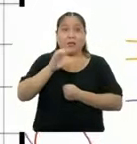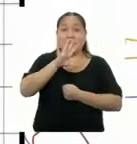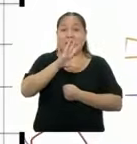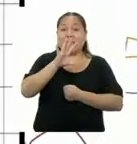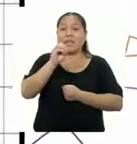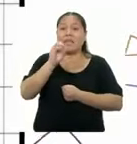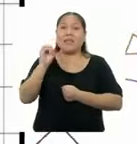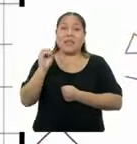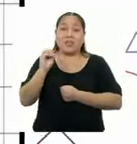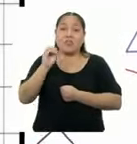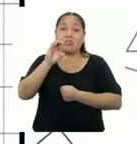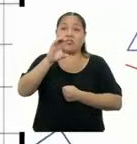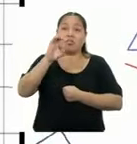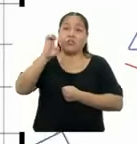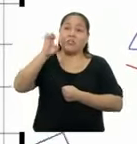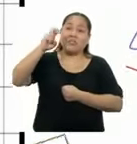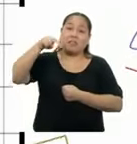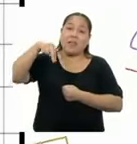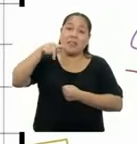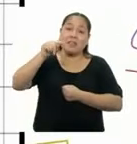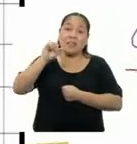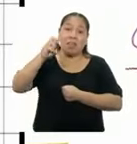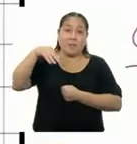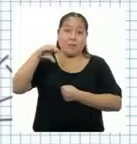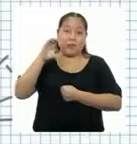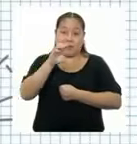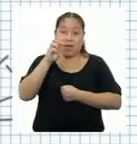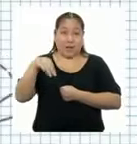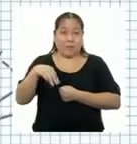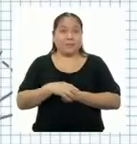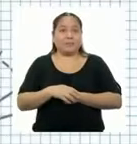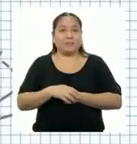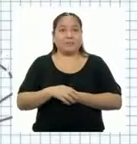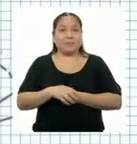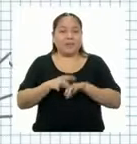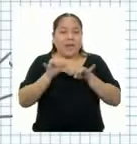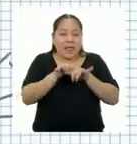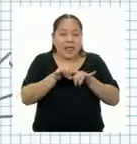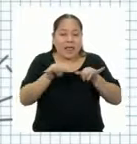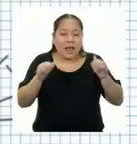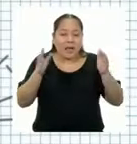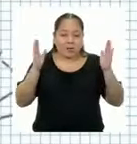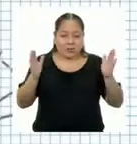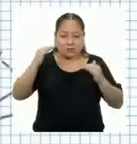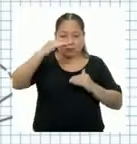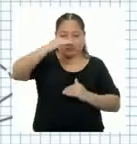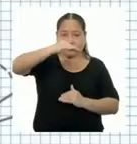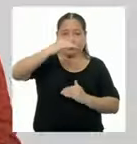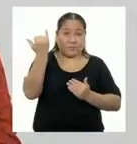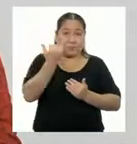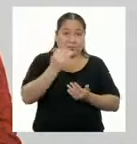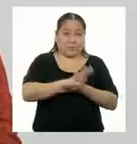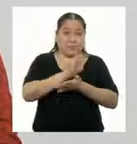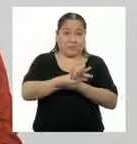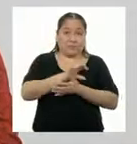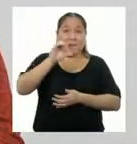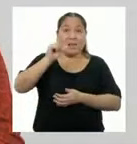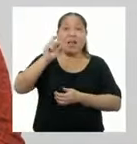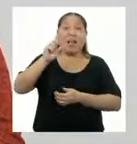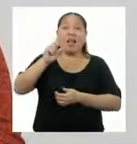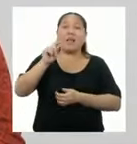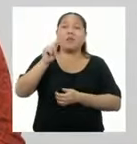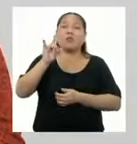500 centímetros. Así es, y tenemos el largo de la cartulina en la que se dibujará el auto, que tiene